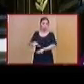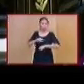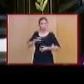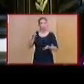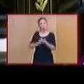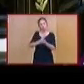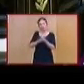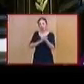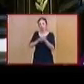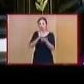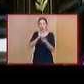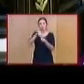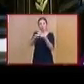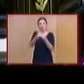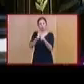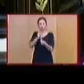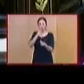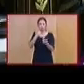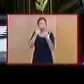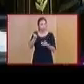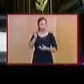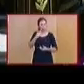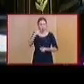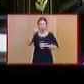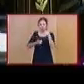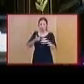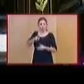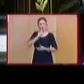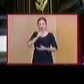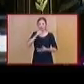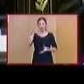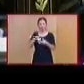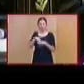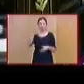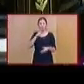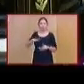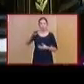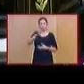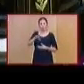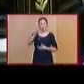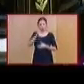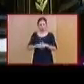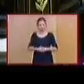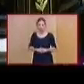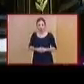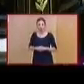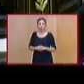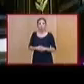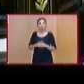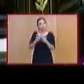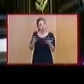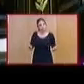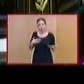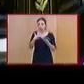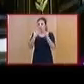dadas las dificultades para competir en pie de igualdad con el banano del área doble. En cualquier caso, quiero hacerle